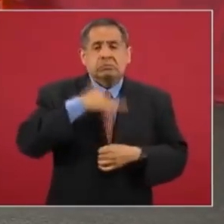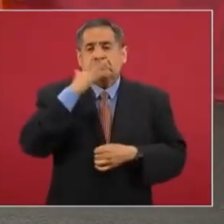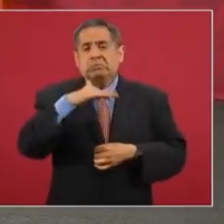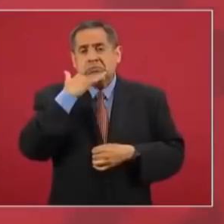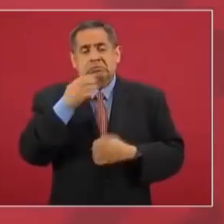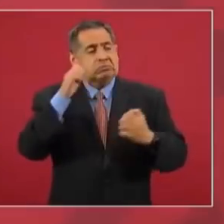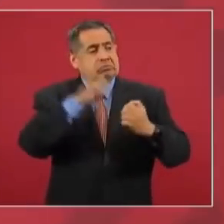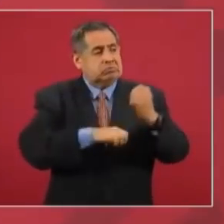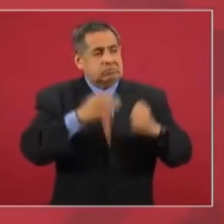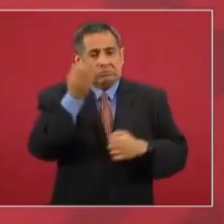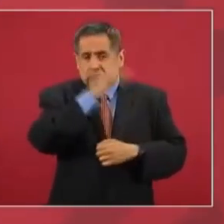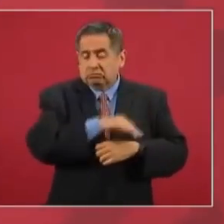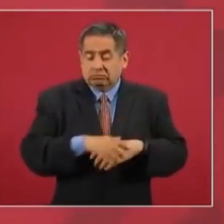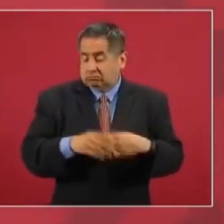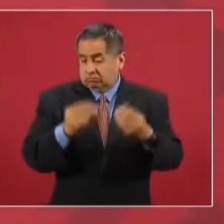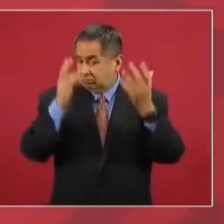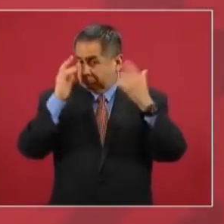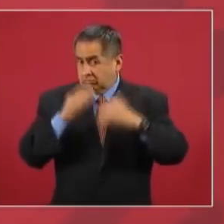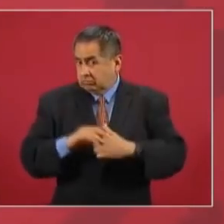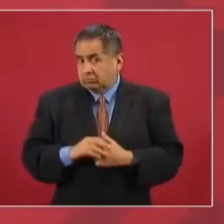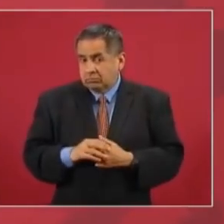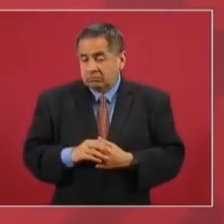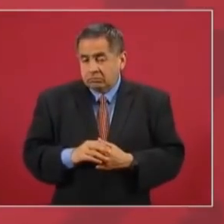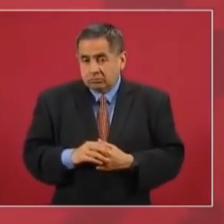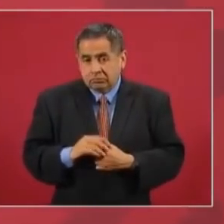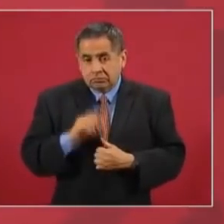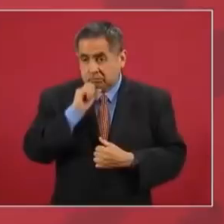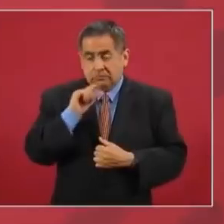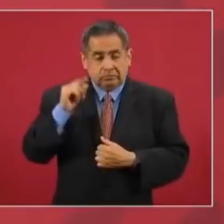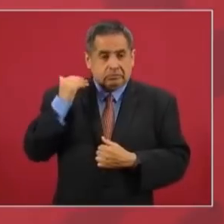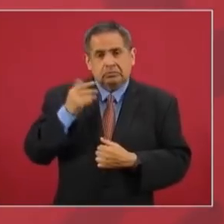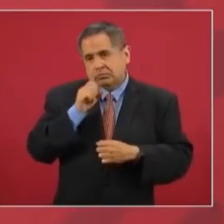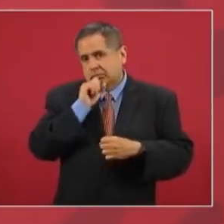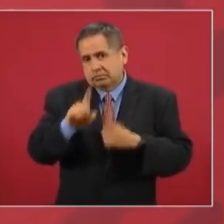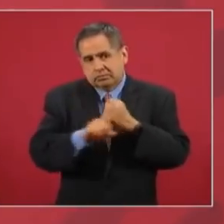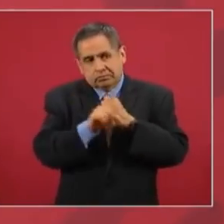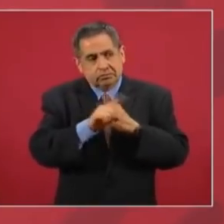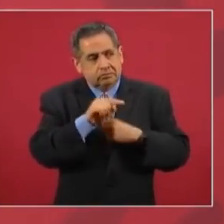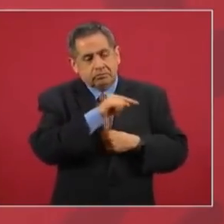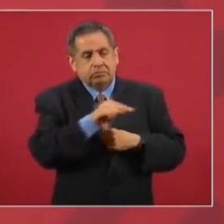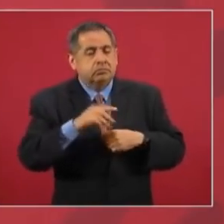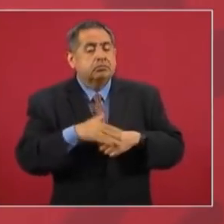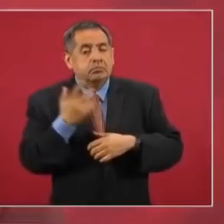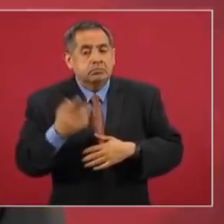y últimamente, por eso también tanto problema,